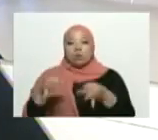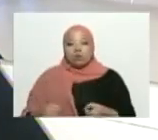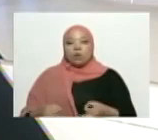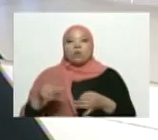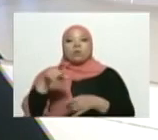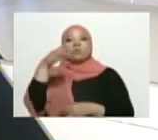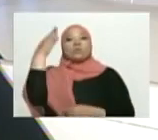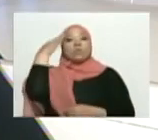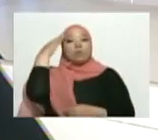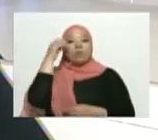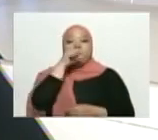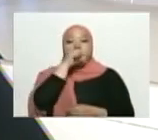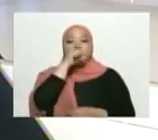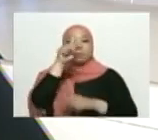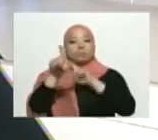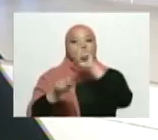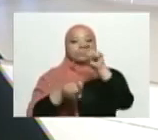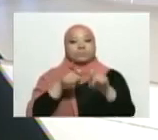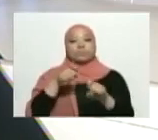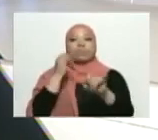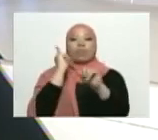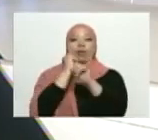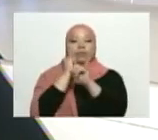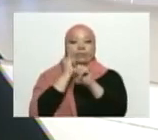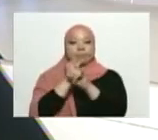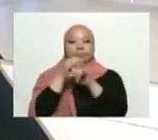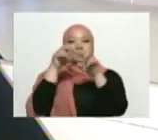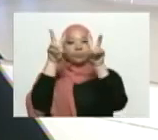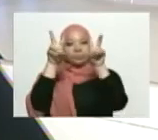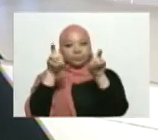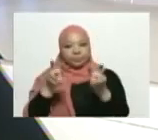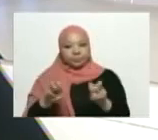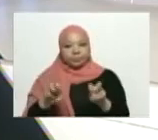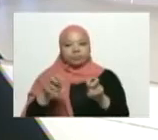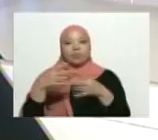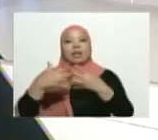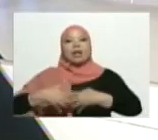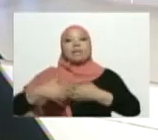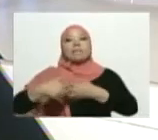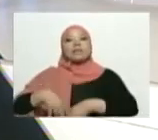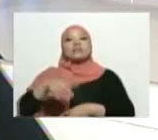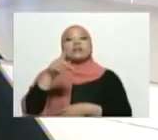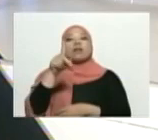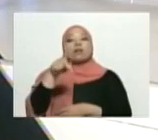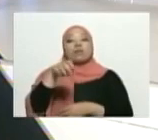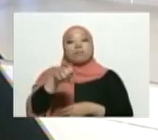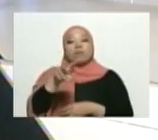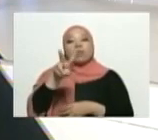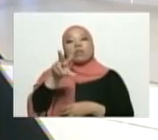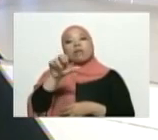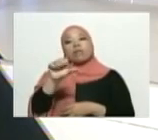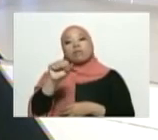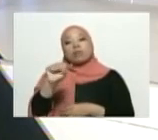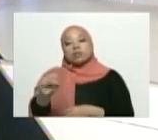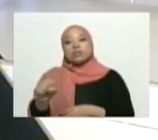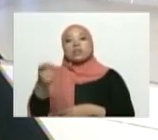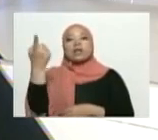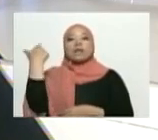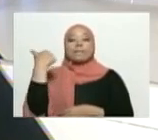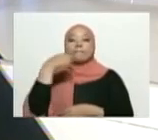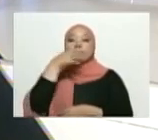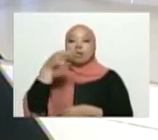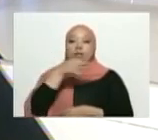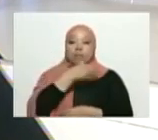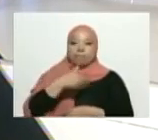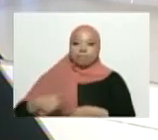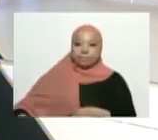conocer, consultar a través de las diferentes plataformas digitales. Recuerden ustedes que el pasado día viernes, el dignatario venezolano, enmarcado en el Día de Reyes